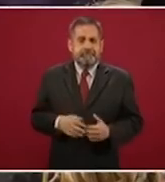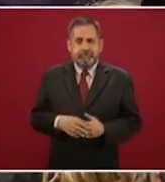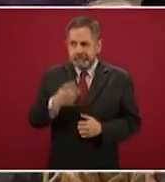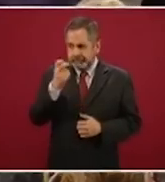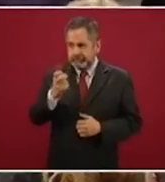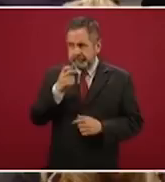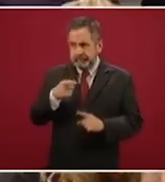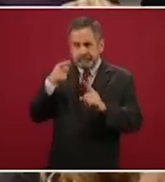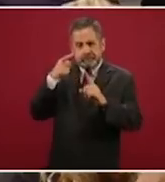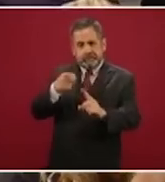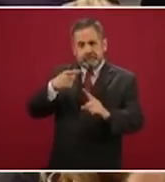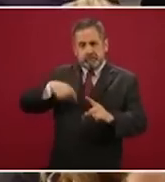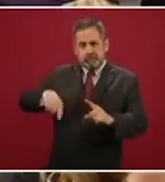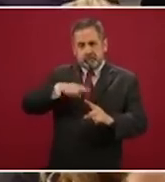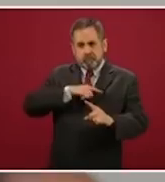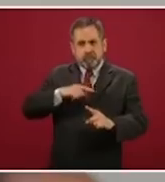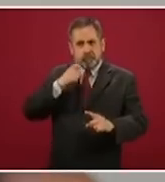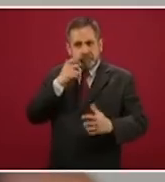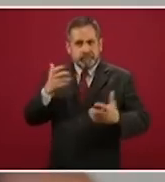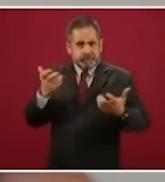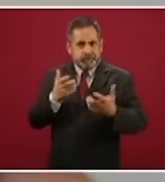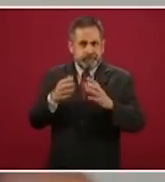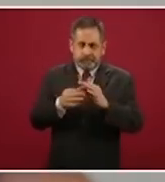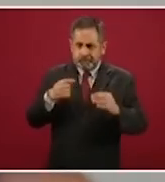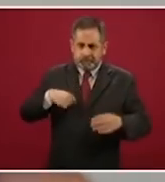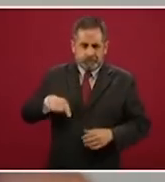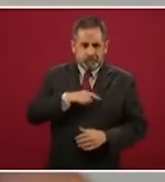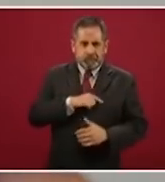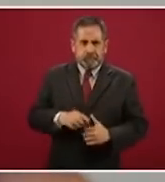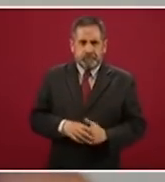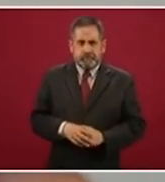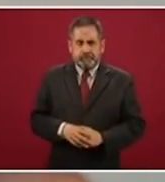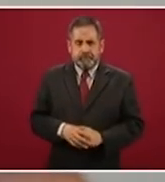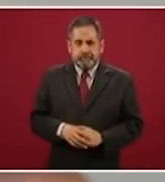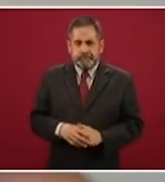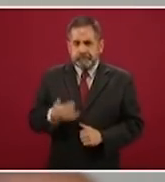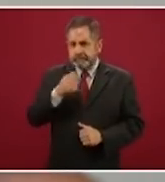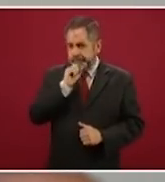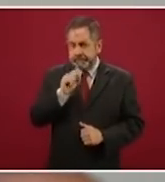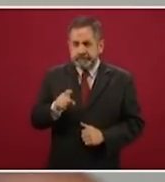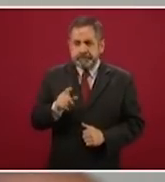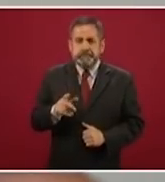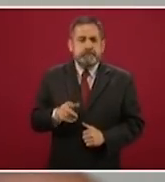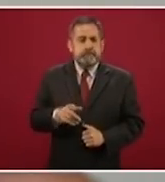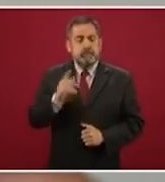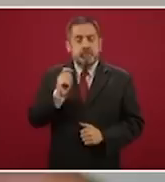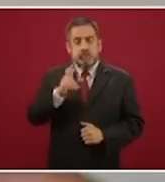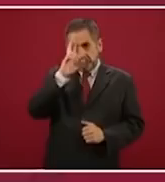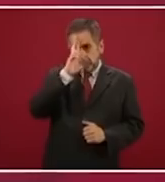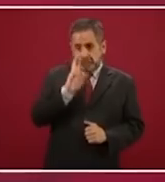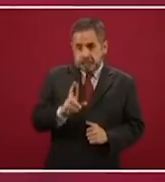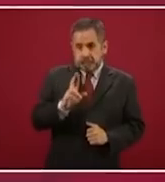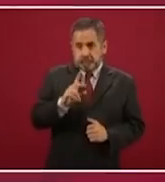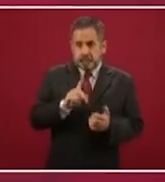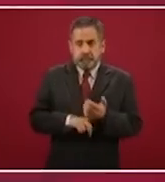Eso es lo que estamos llevando a cabo y respetando